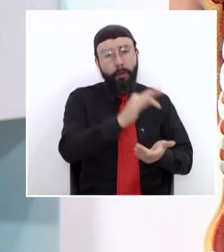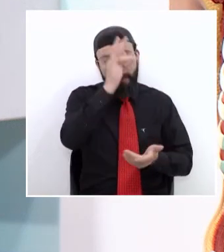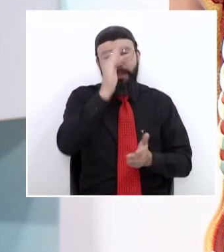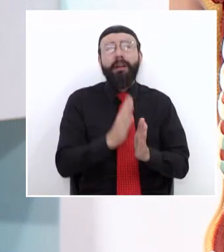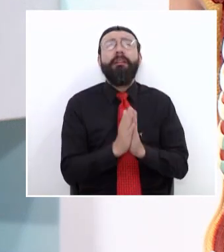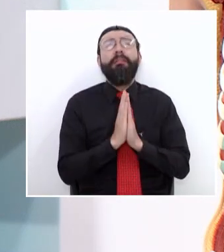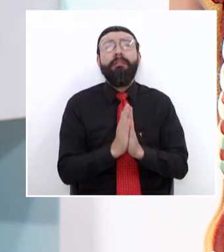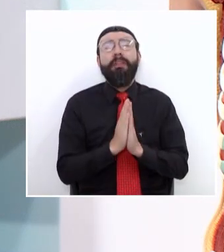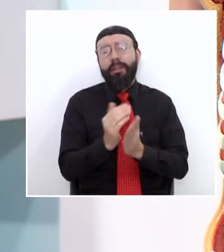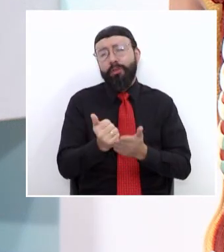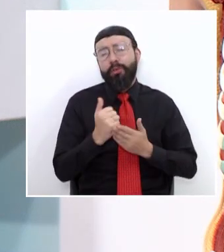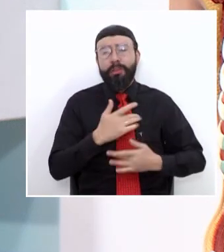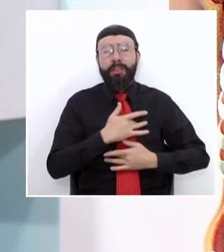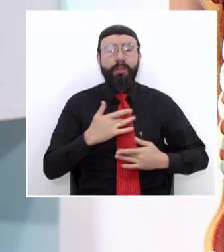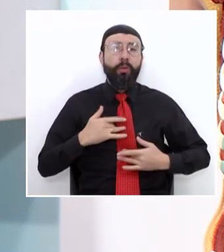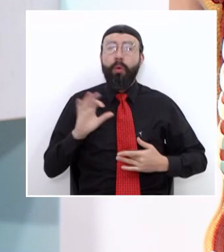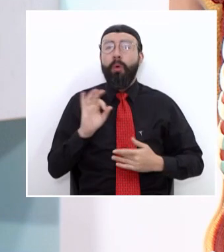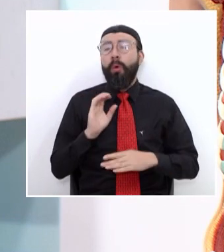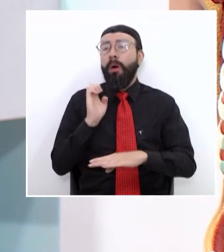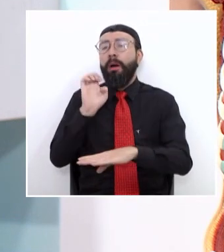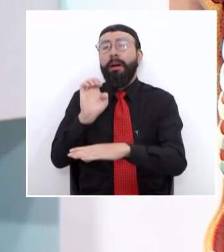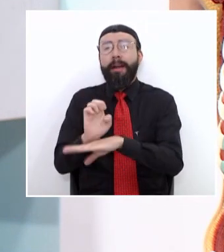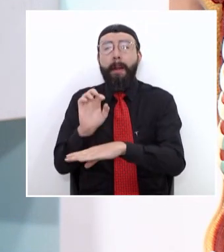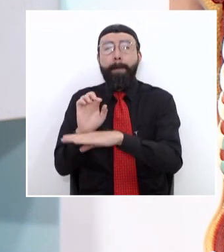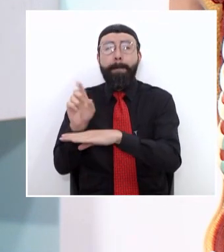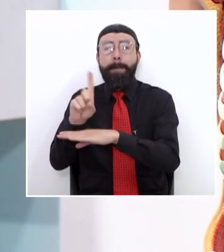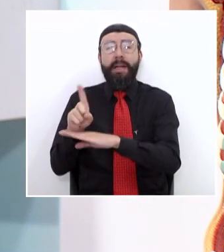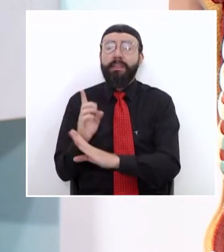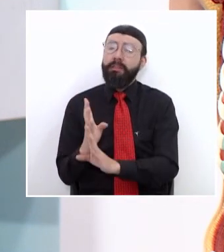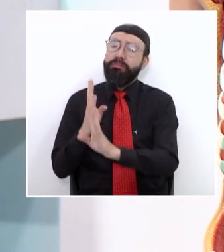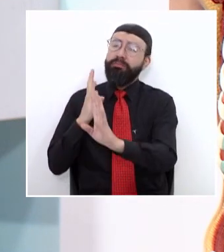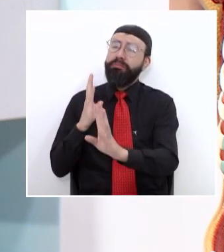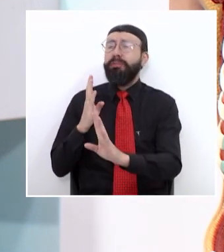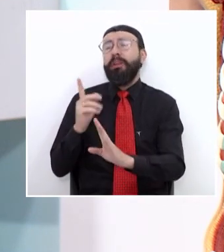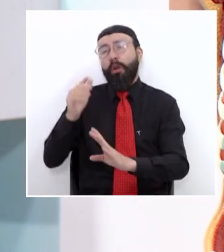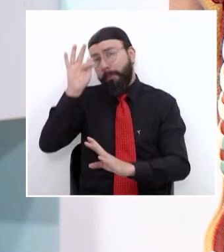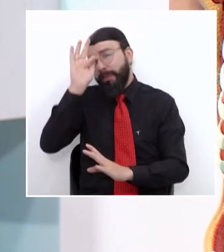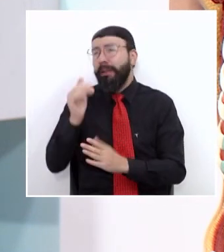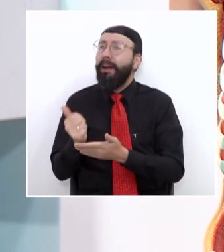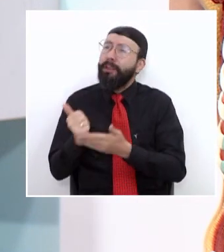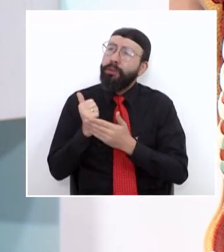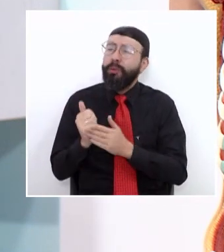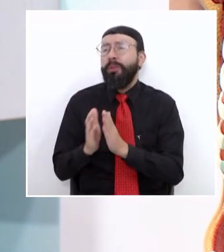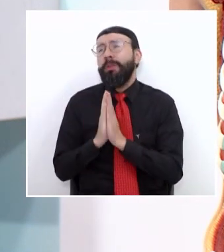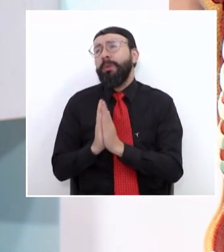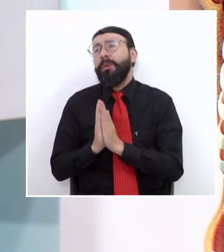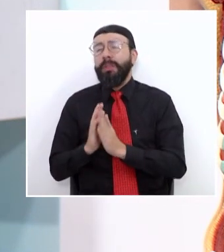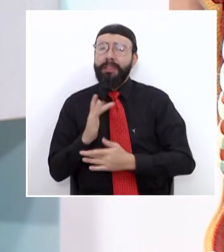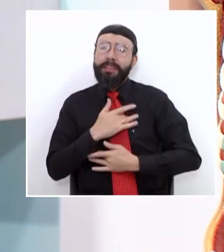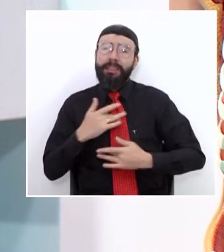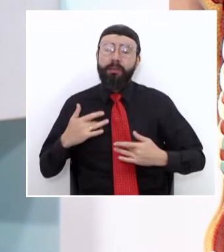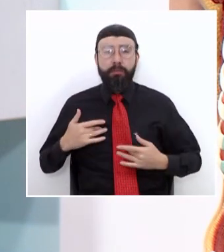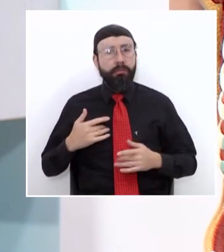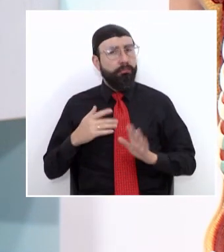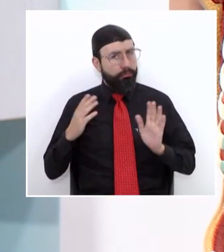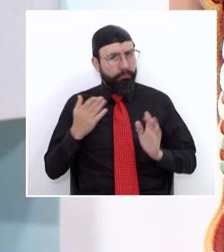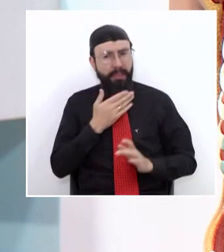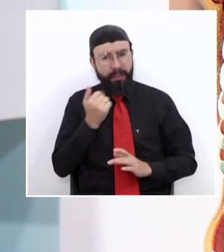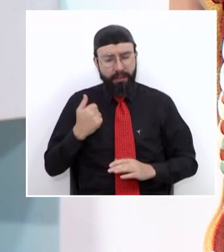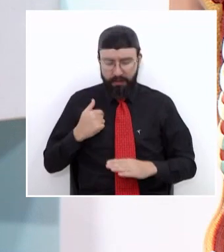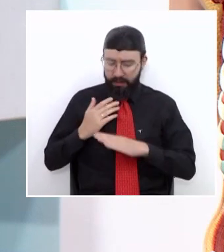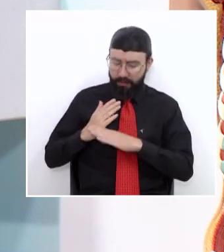haciendo filas en una EPS y en un hospital por salud. Pues prevengamos. Esto es de